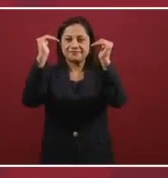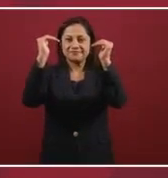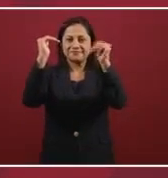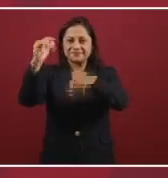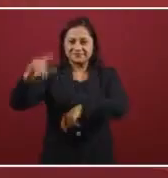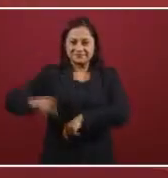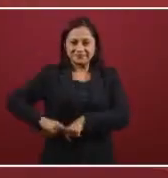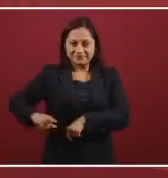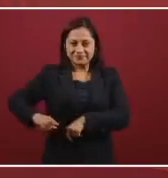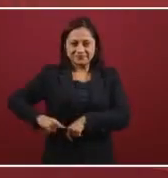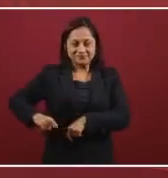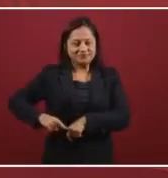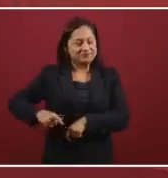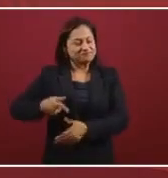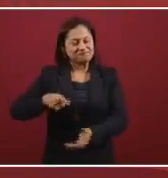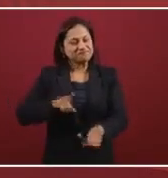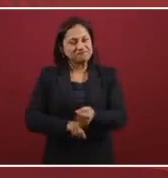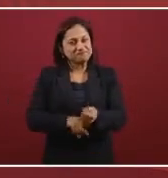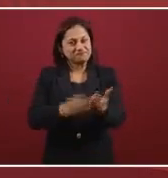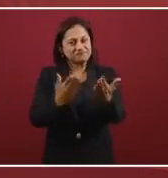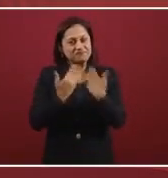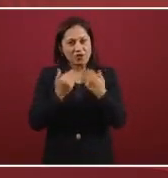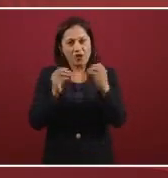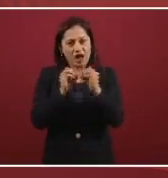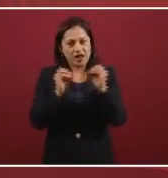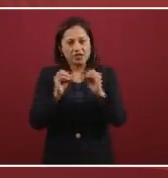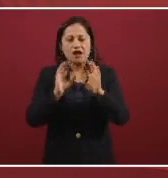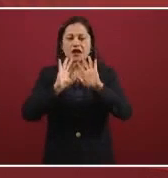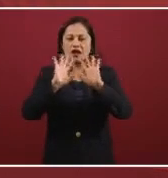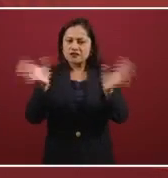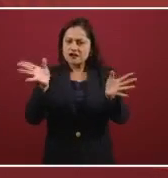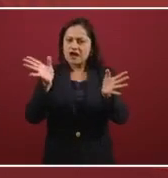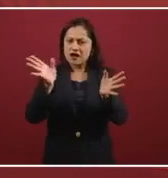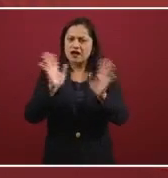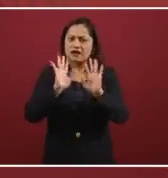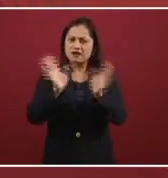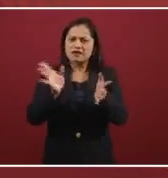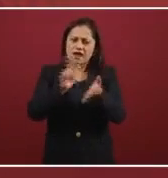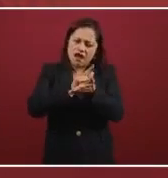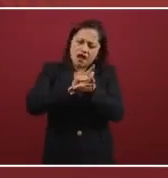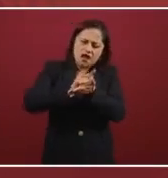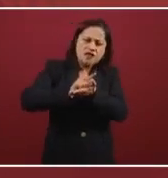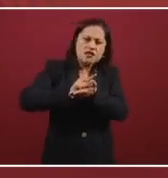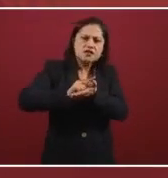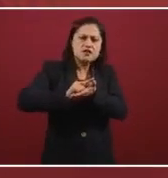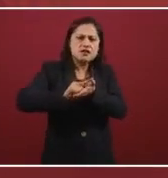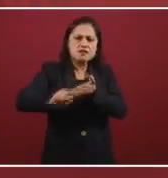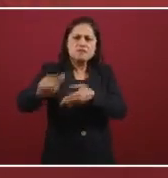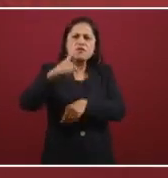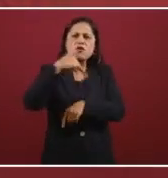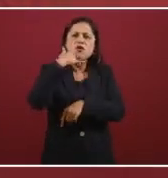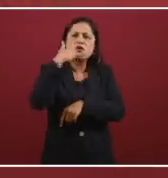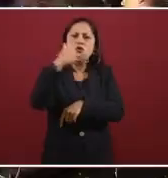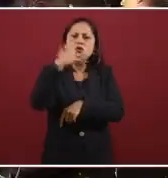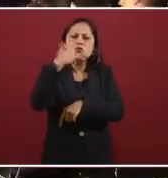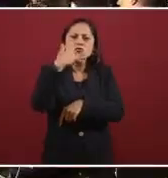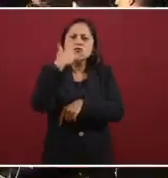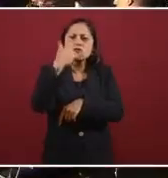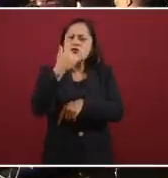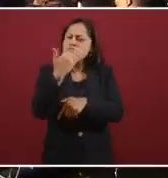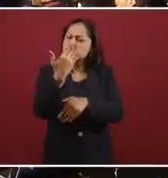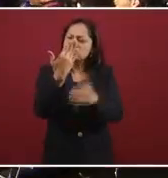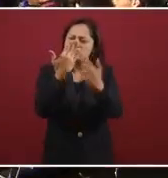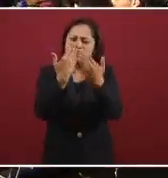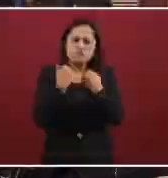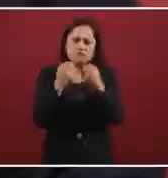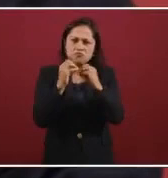el gobierno. Ya empezó a limpiarse el gobierno de corrupción de arriba para abajo, como se